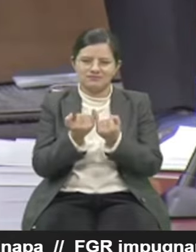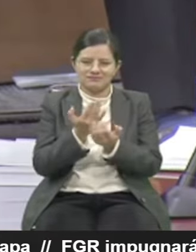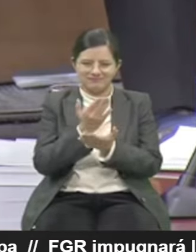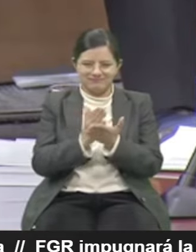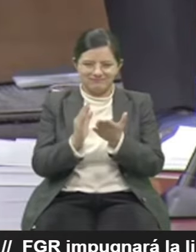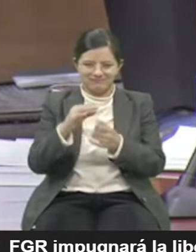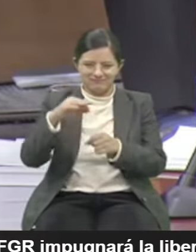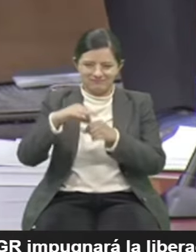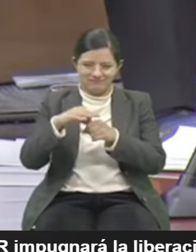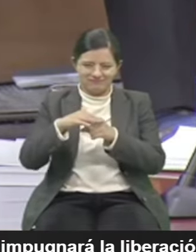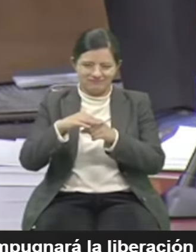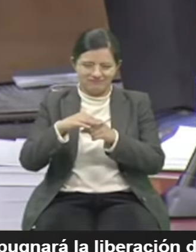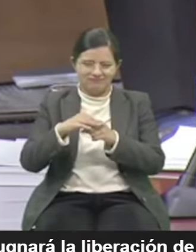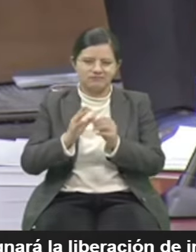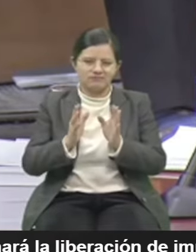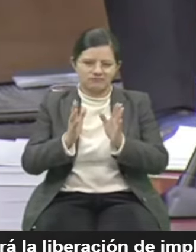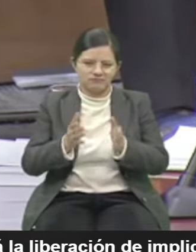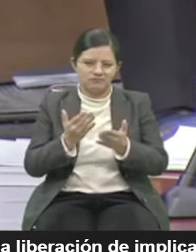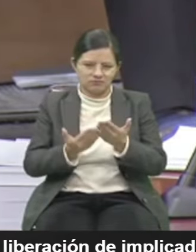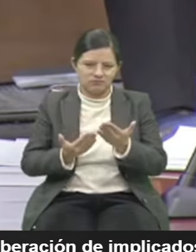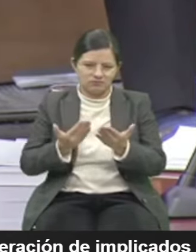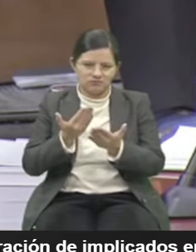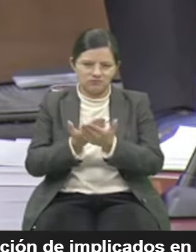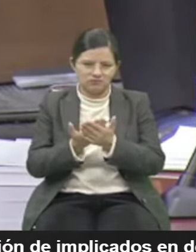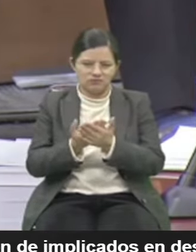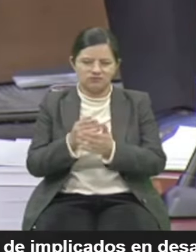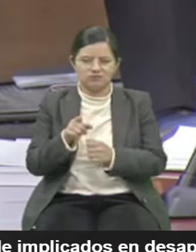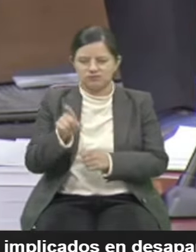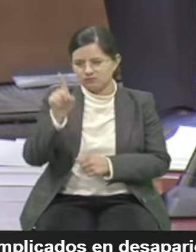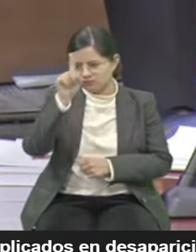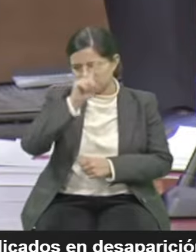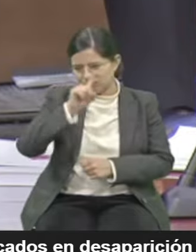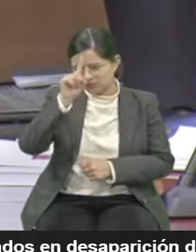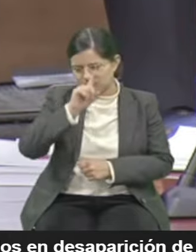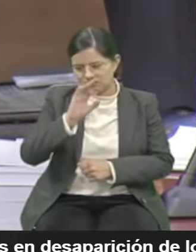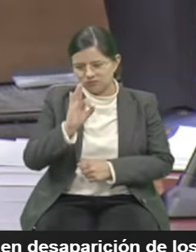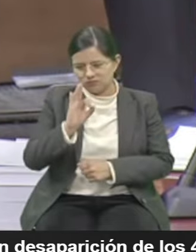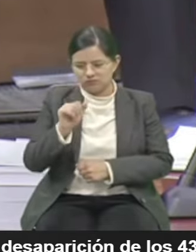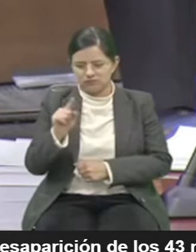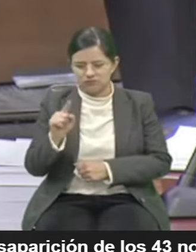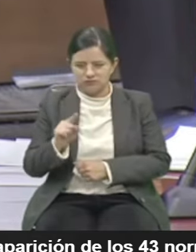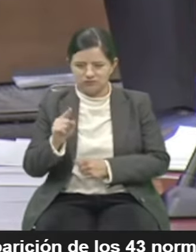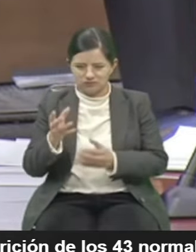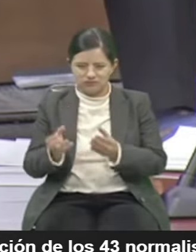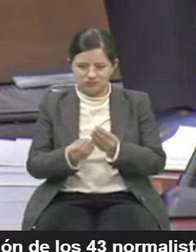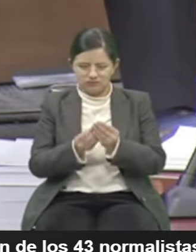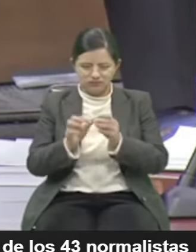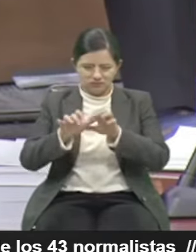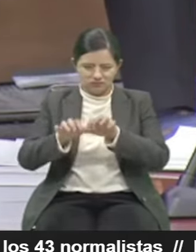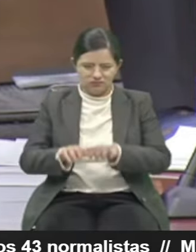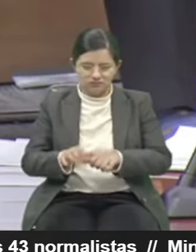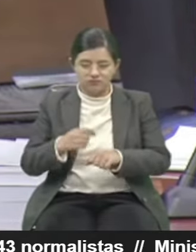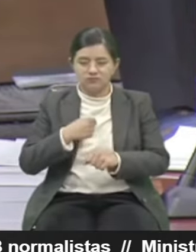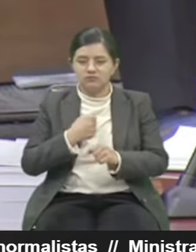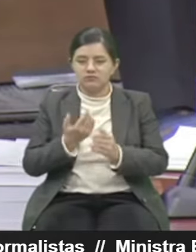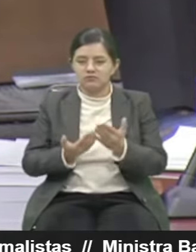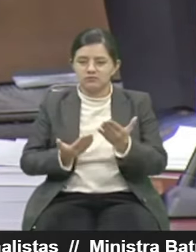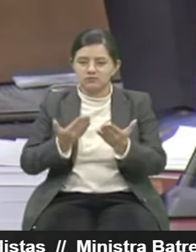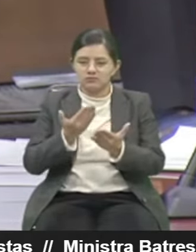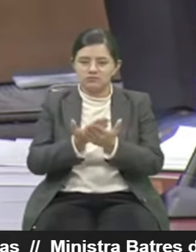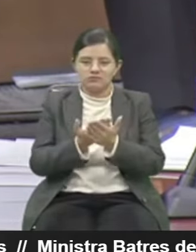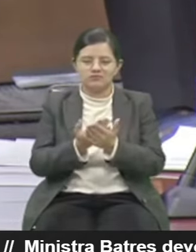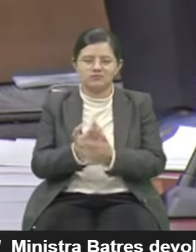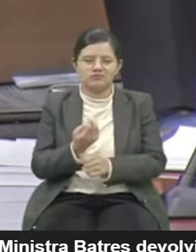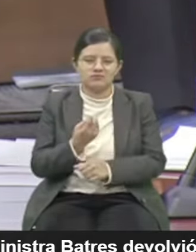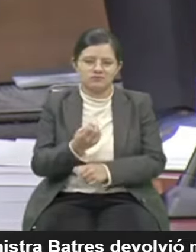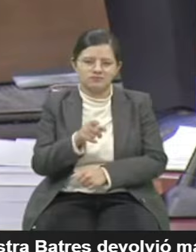separada y diferenciada que ya propuse de de la denda del consejero fas propongo entonces que siguiendo la línea de los